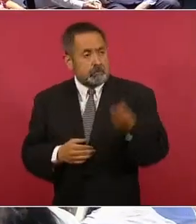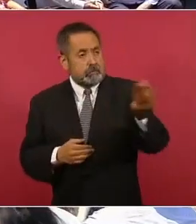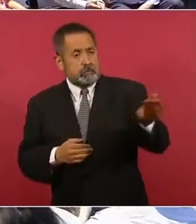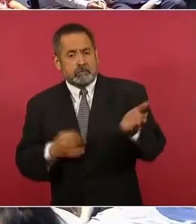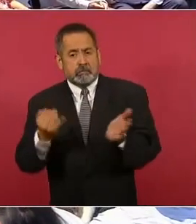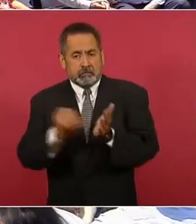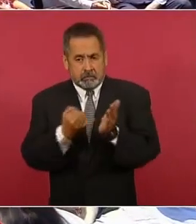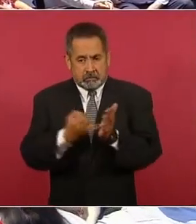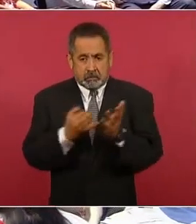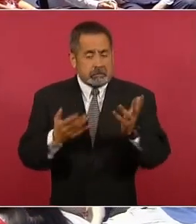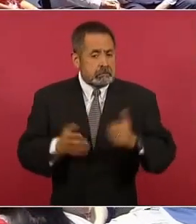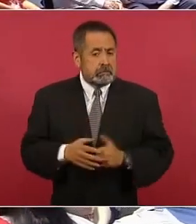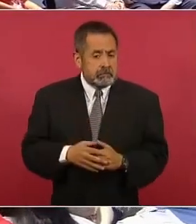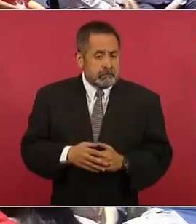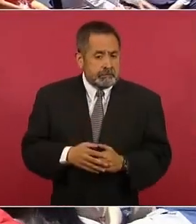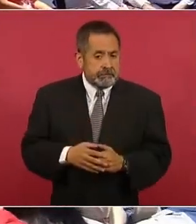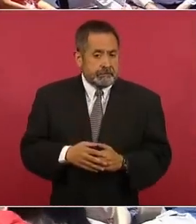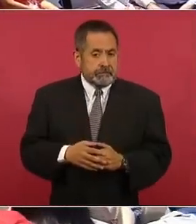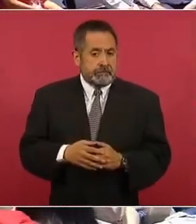ese impuesto